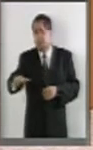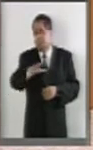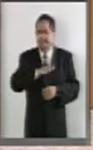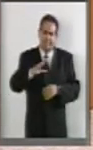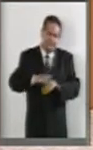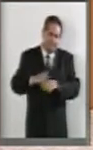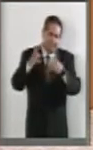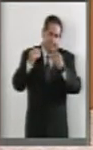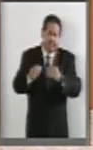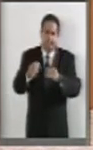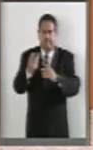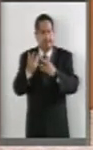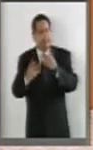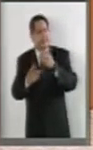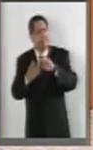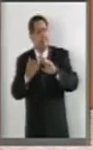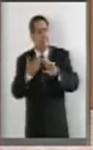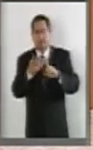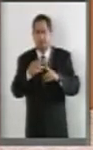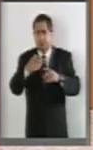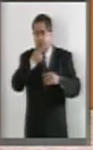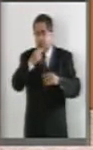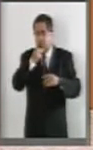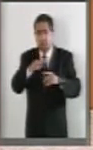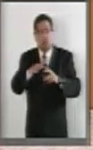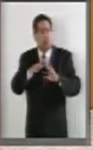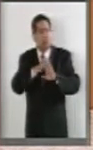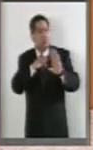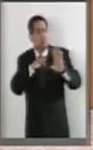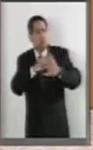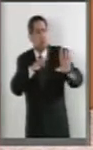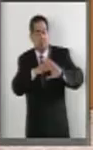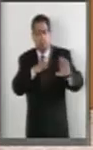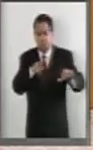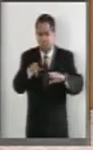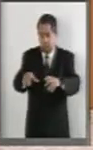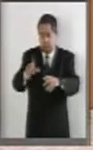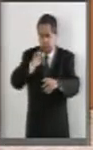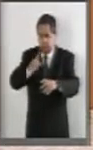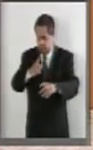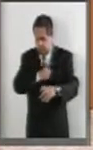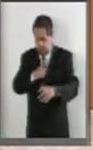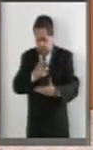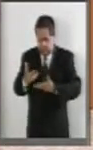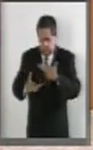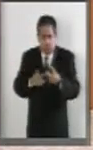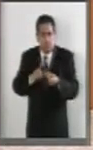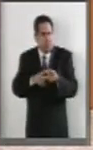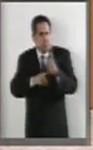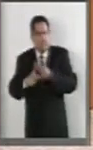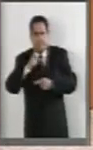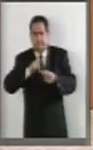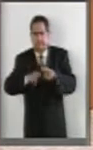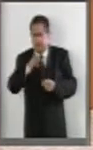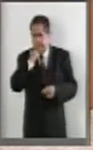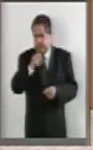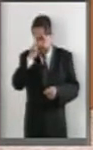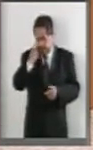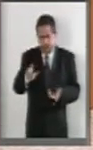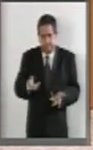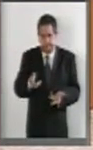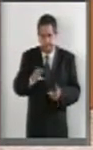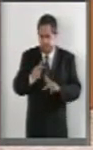mayor migración de los jefes de familia, ahí las mujeres no tienen acceso al crédito. Ahí las mujeres no